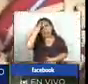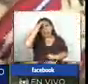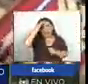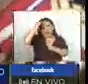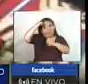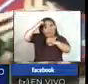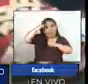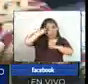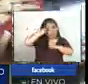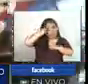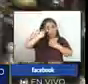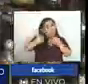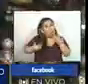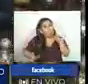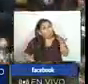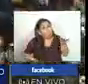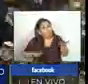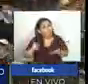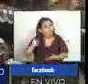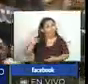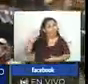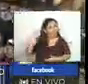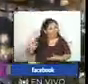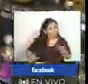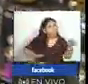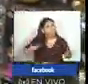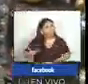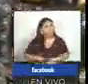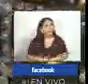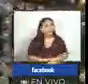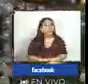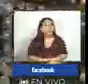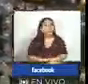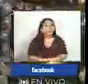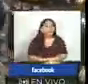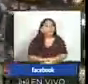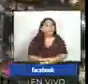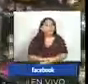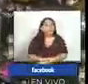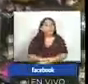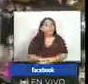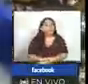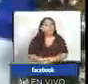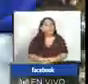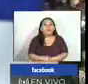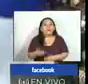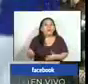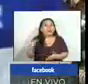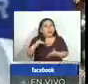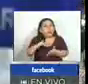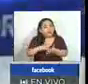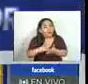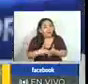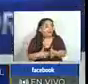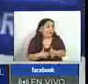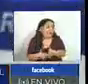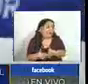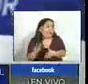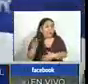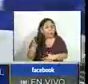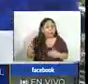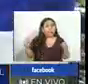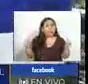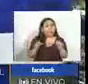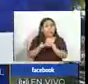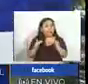el ritmo de venta será más bajo que en años anteriores. Pues vamos como a volver a empezar porque la verdad es que